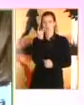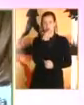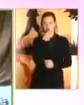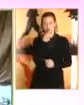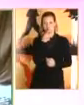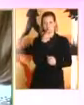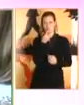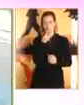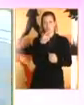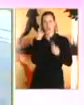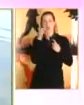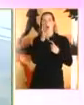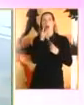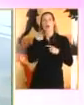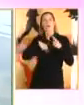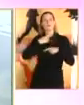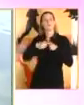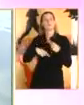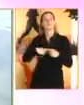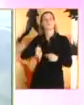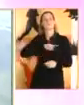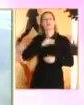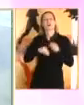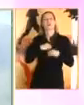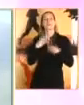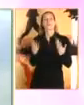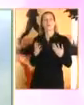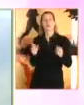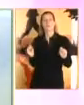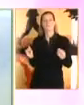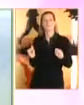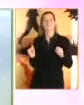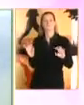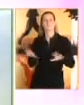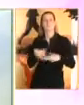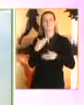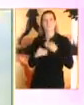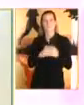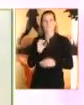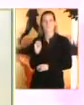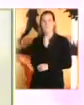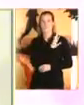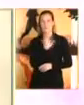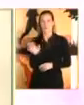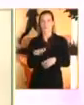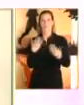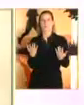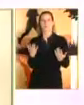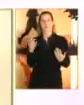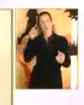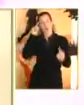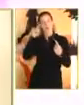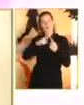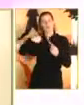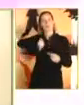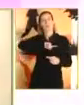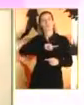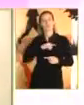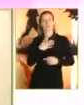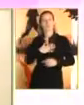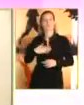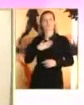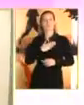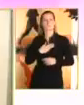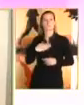subsanar, pensando en quienes nos precedieron y todo lo que hicieron por nosotros para que hoy disfrutemos de un buen estatus o de unas